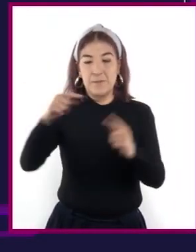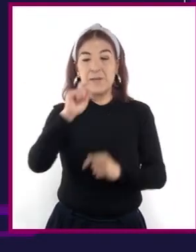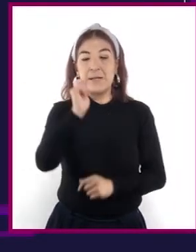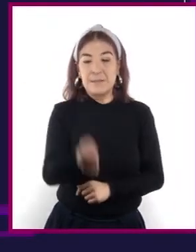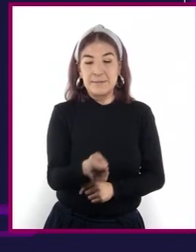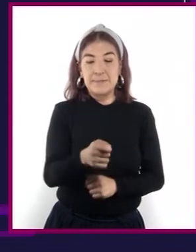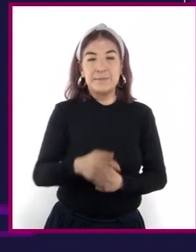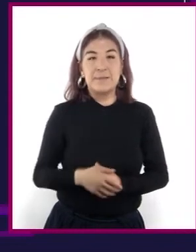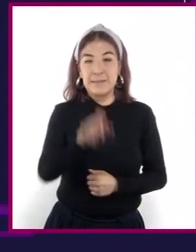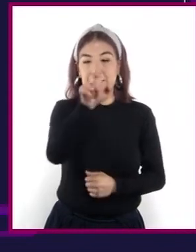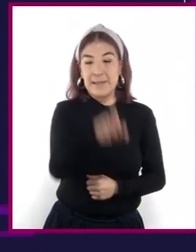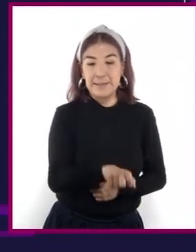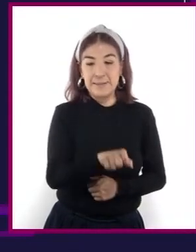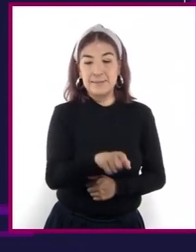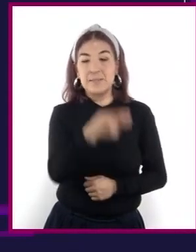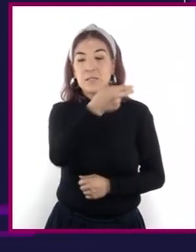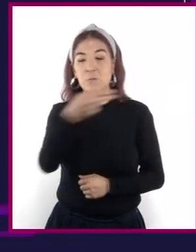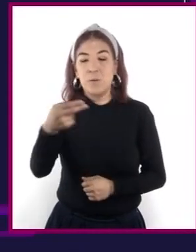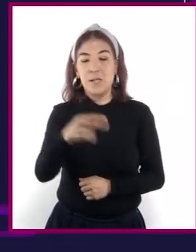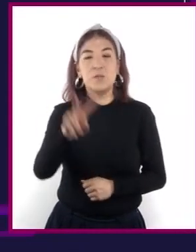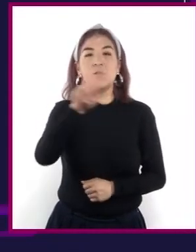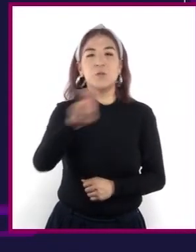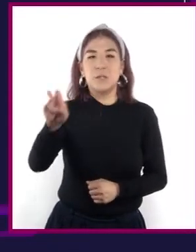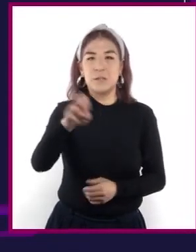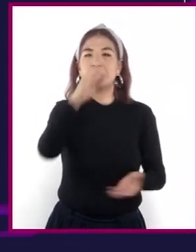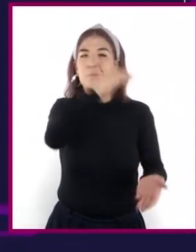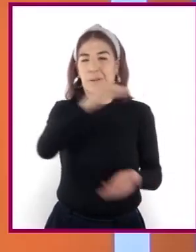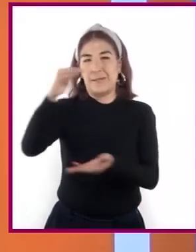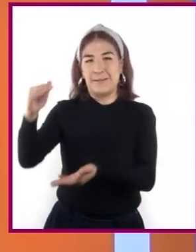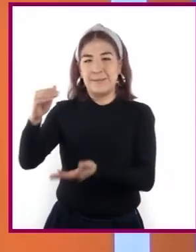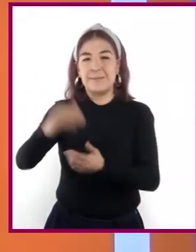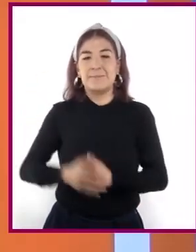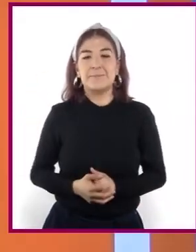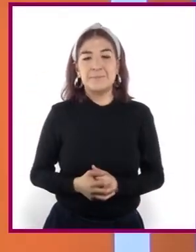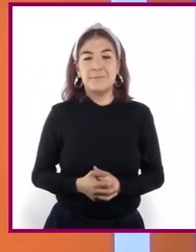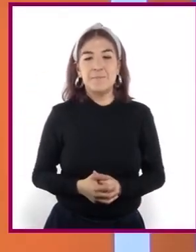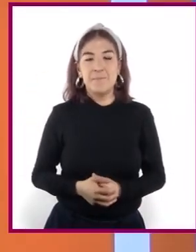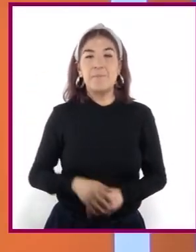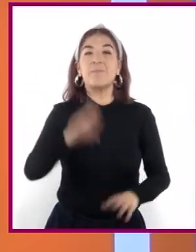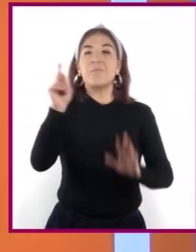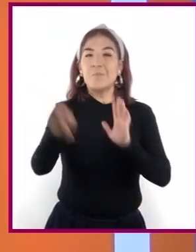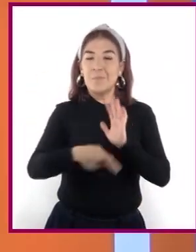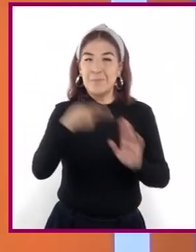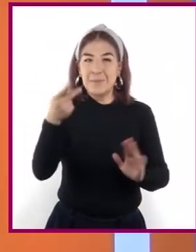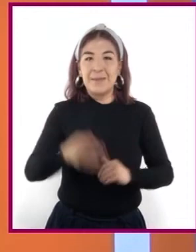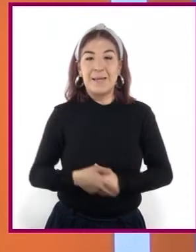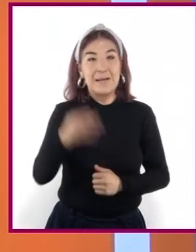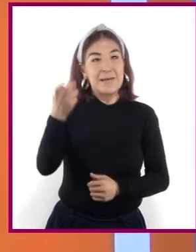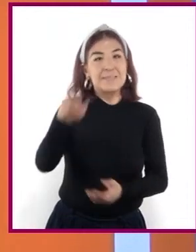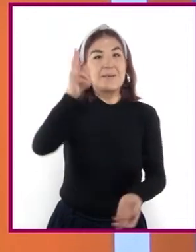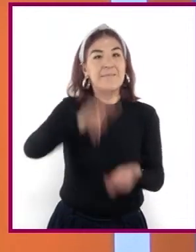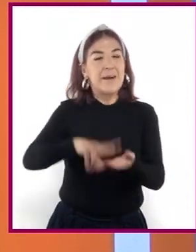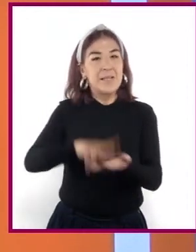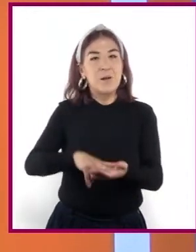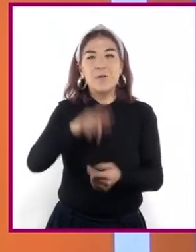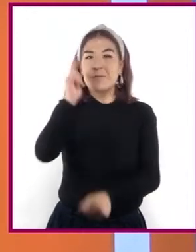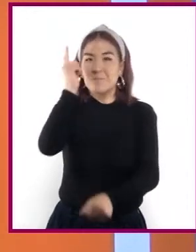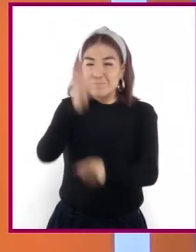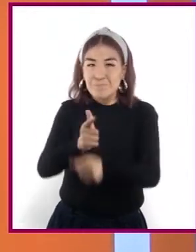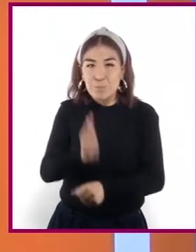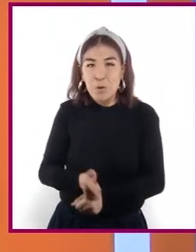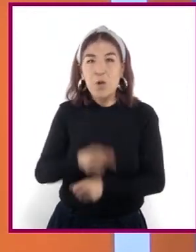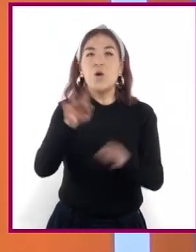se obtiene que X es igual a 200 paquetes. Nuevamente, los valores que se obtuvieron con